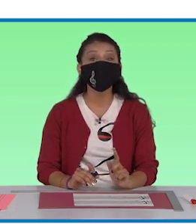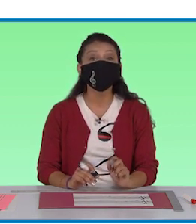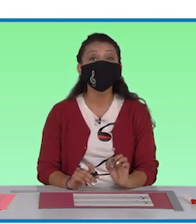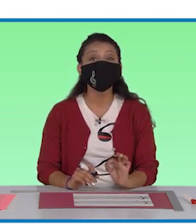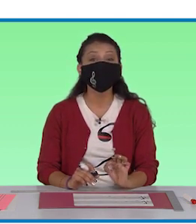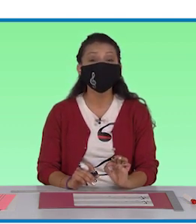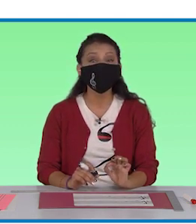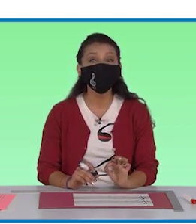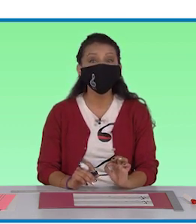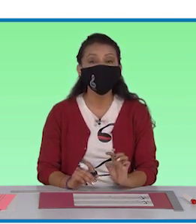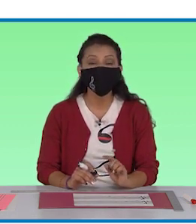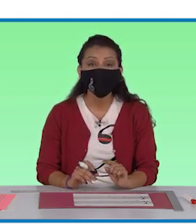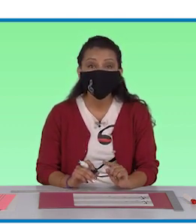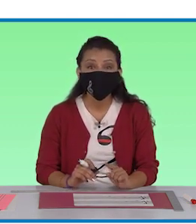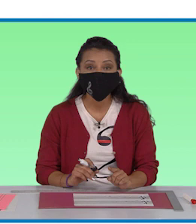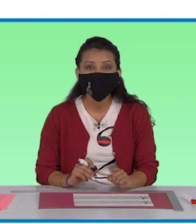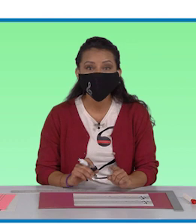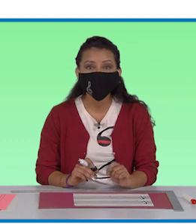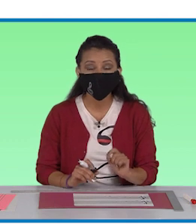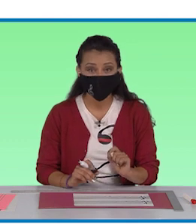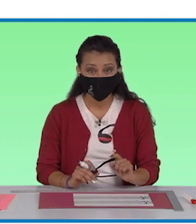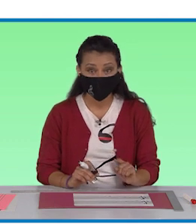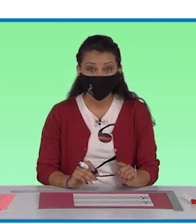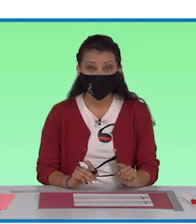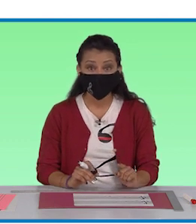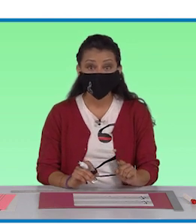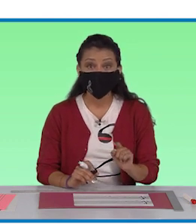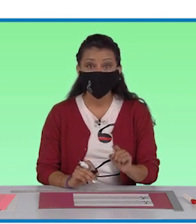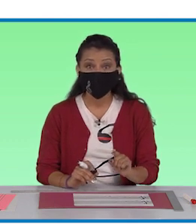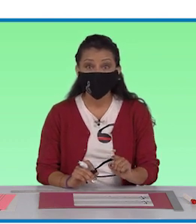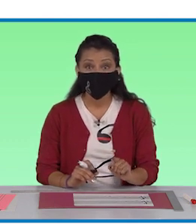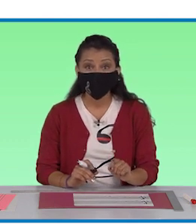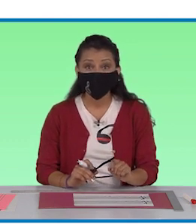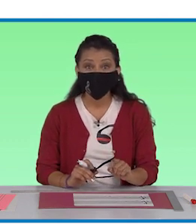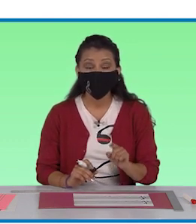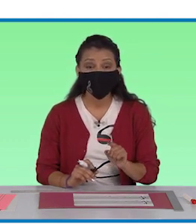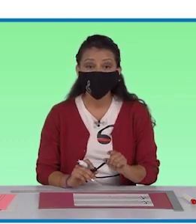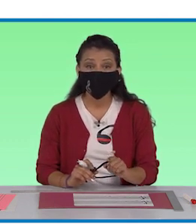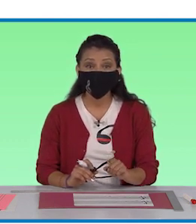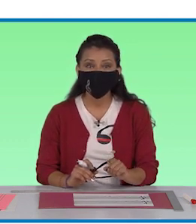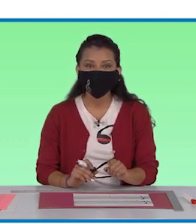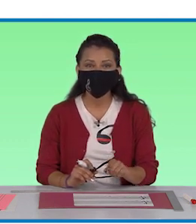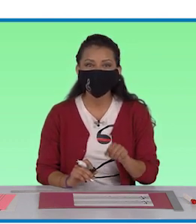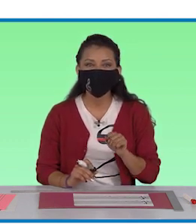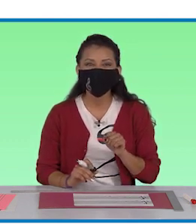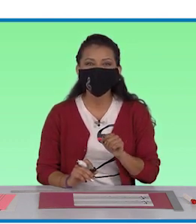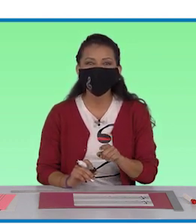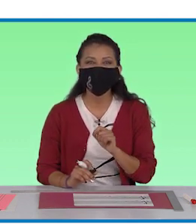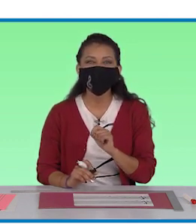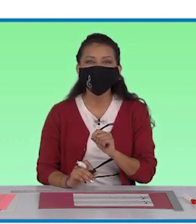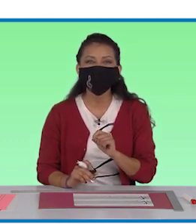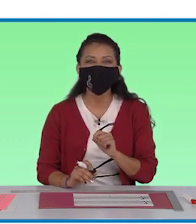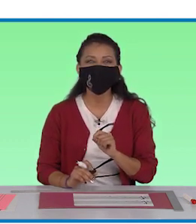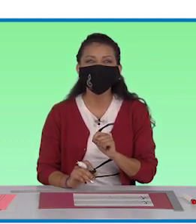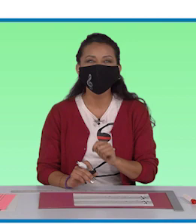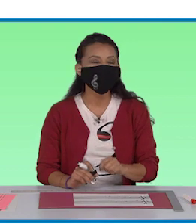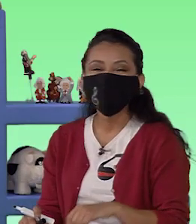do, re, mi, re, re, mi, fa.